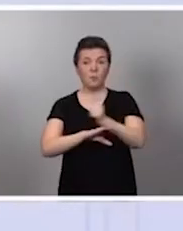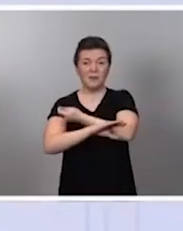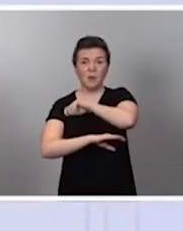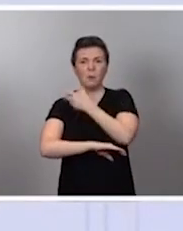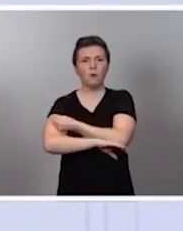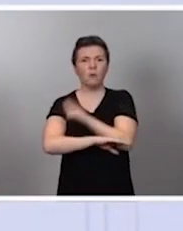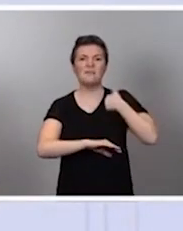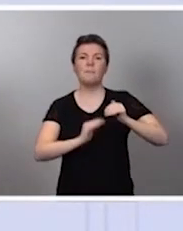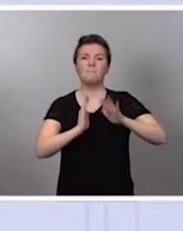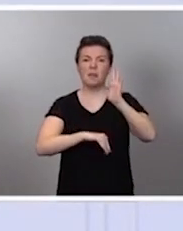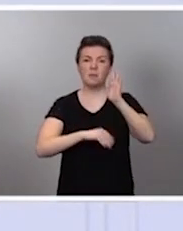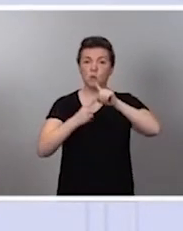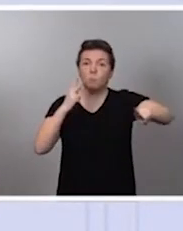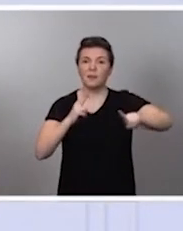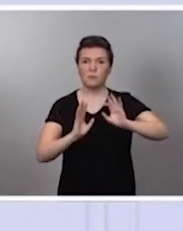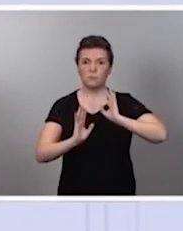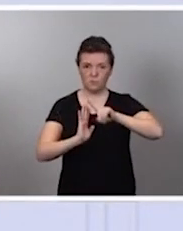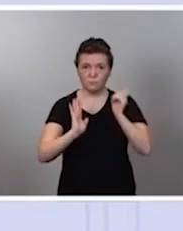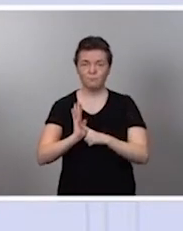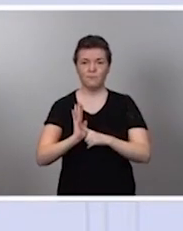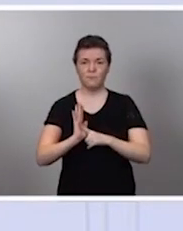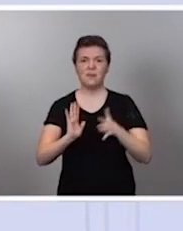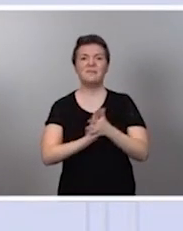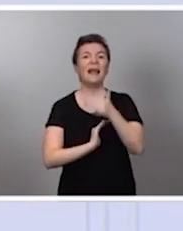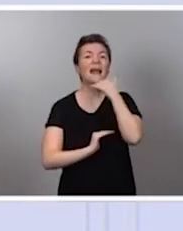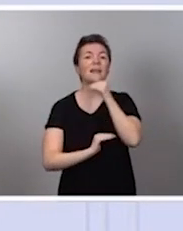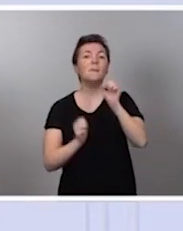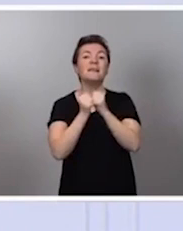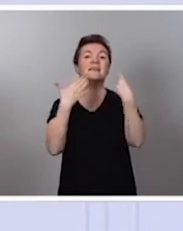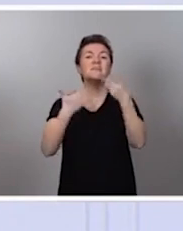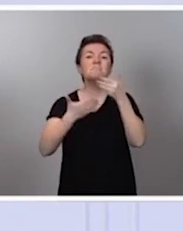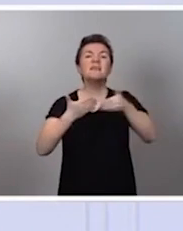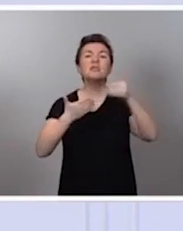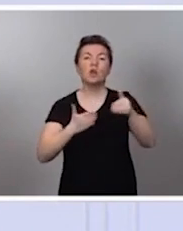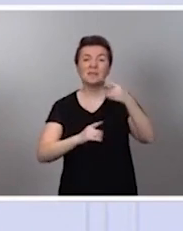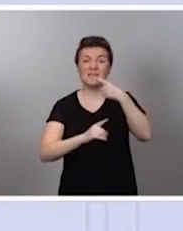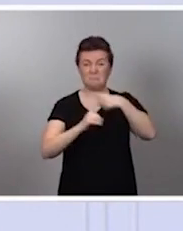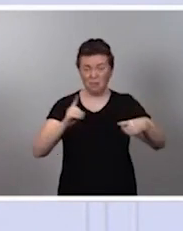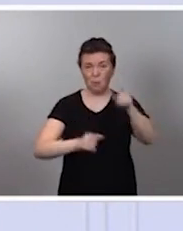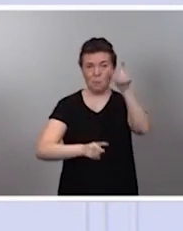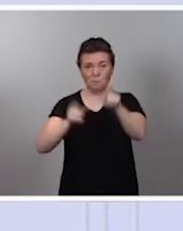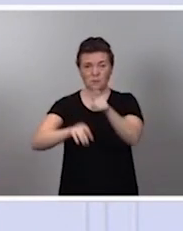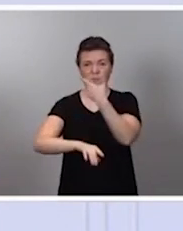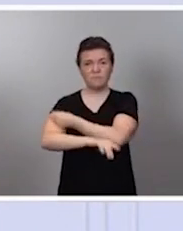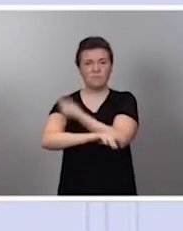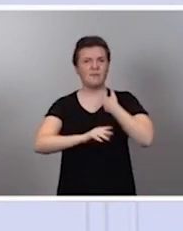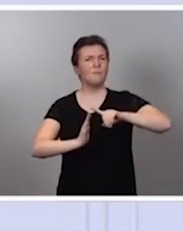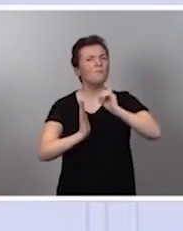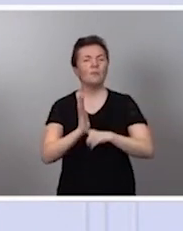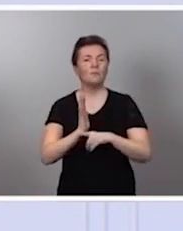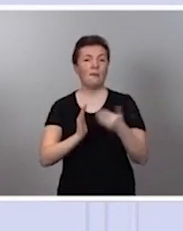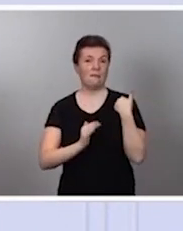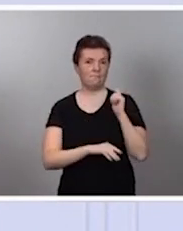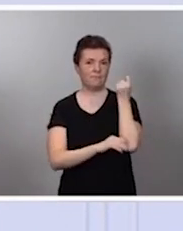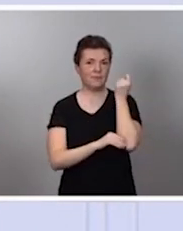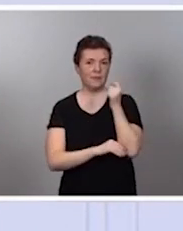inyección monetaria y de estímulo fiscal precedentes. Entonces, lo